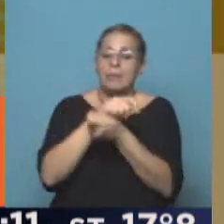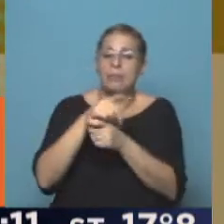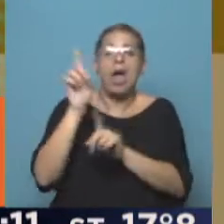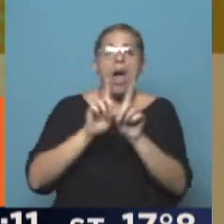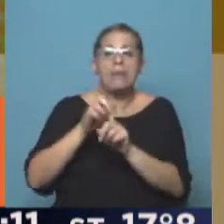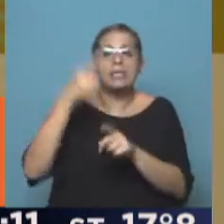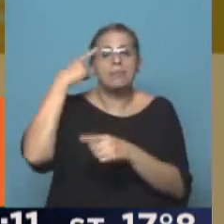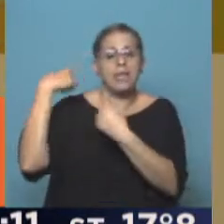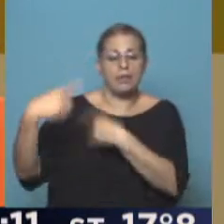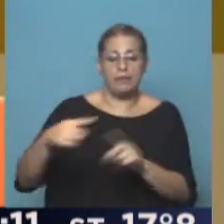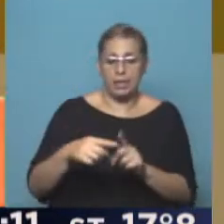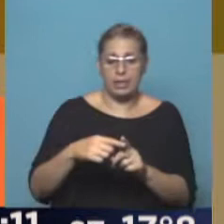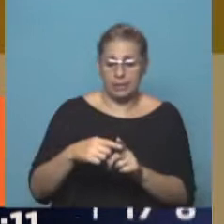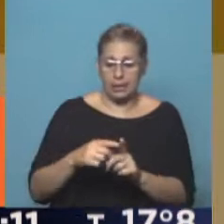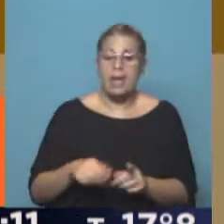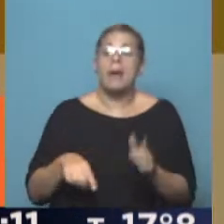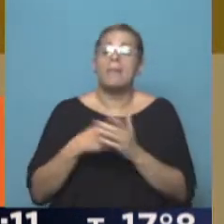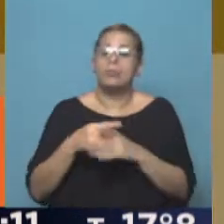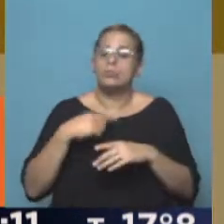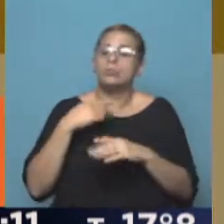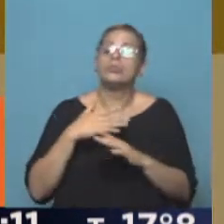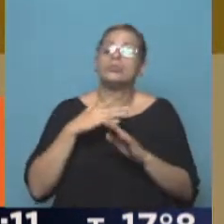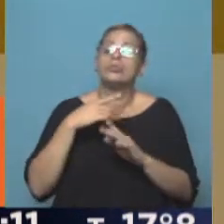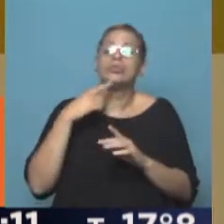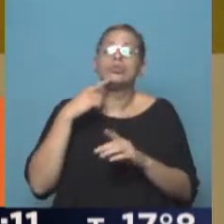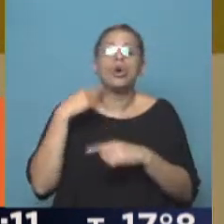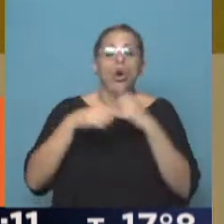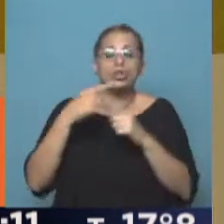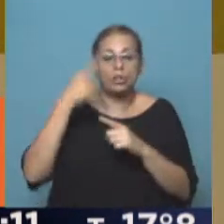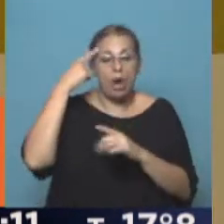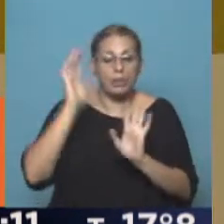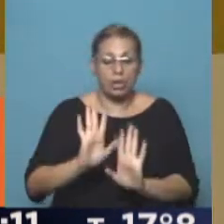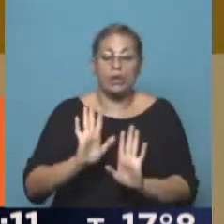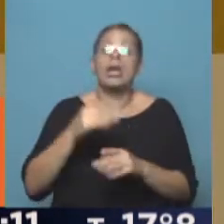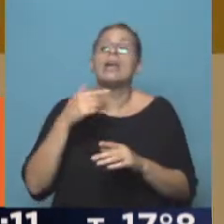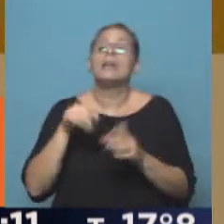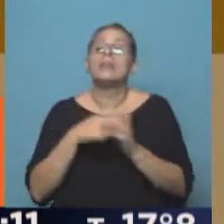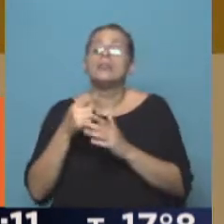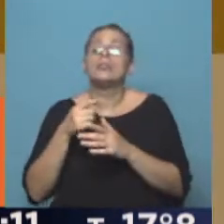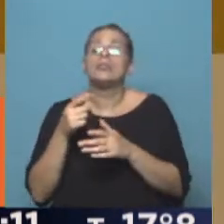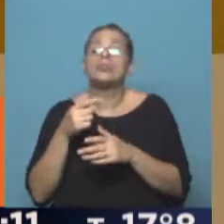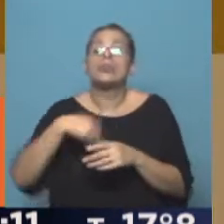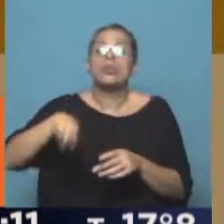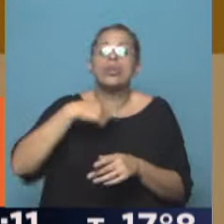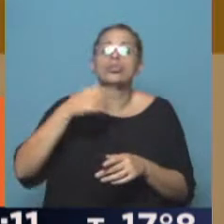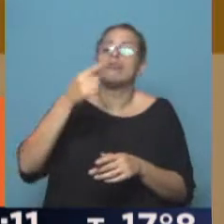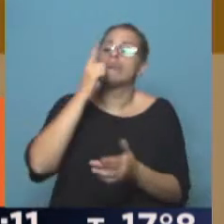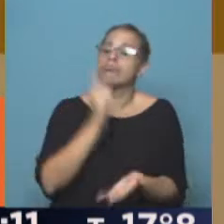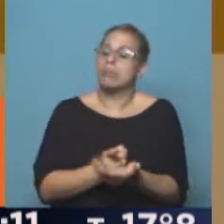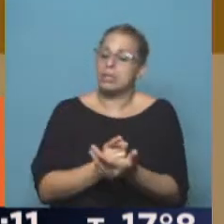y la sostenemos entonces como radicales y esto es una visión nacional del radicalismo estamos muy decididos a